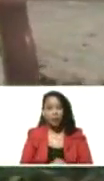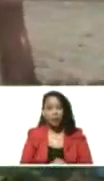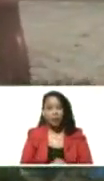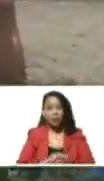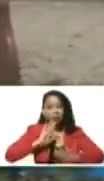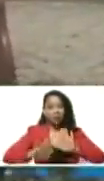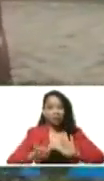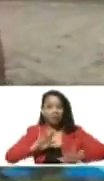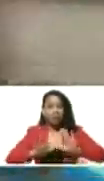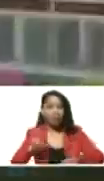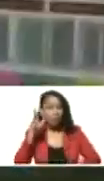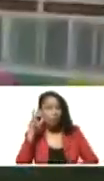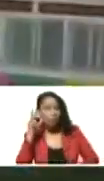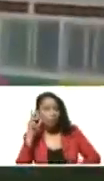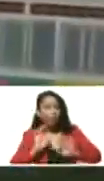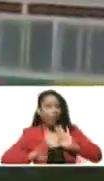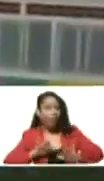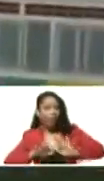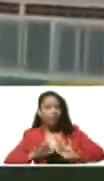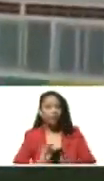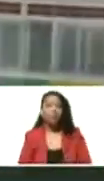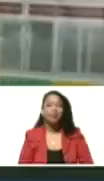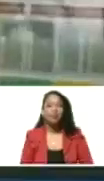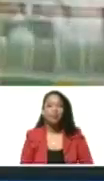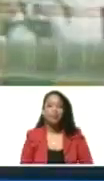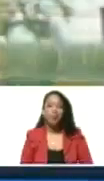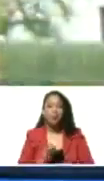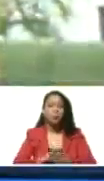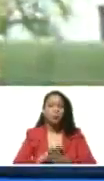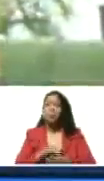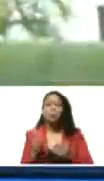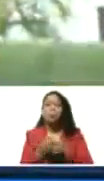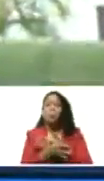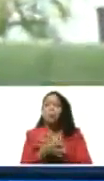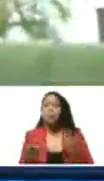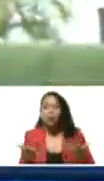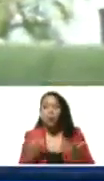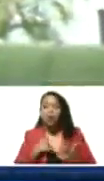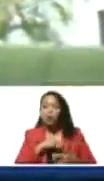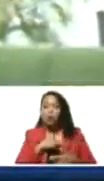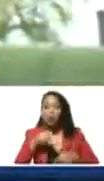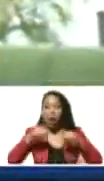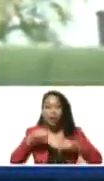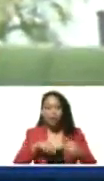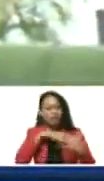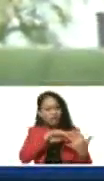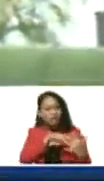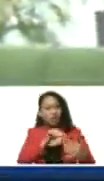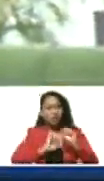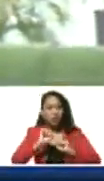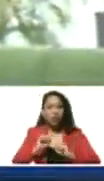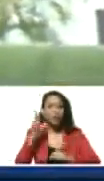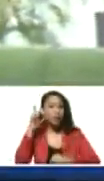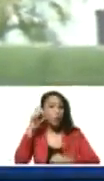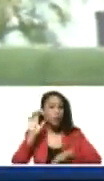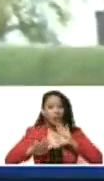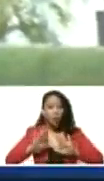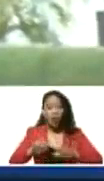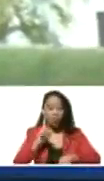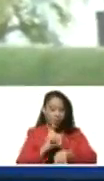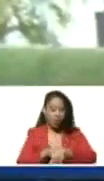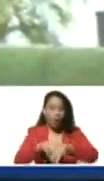suenan los tambores. Y es porque estamos en batalla. Cuando suenan los tambores,